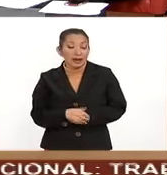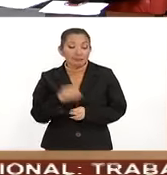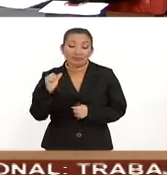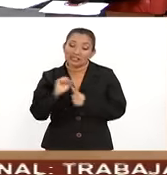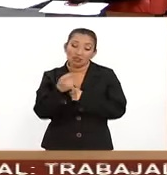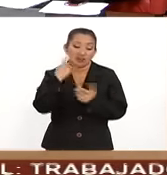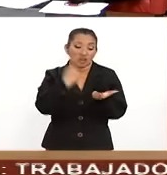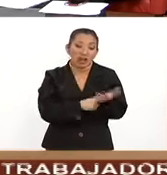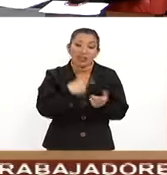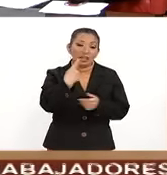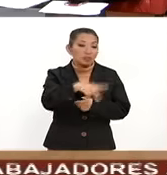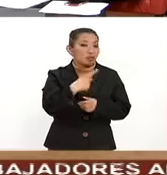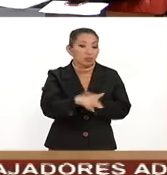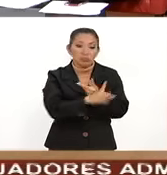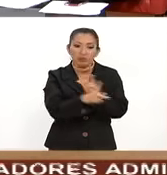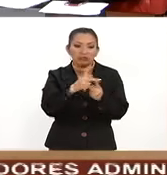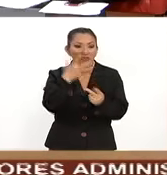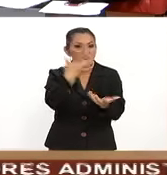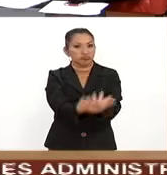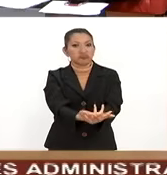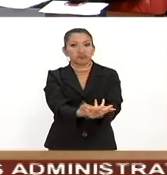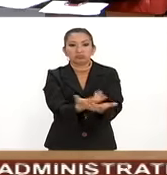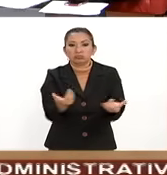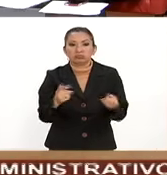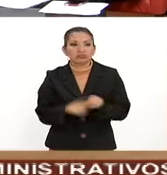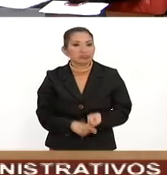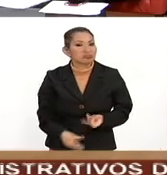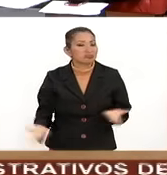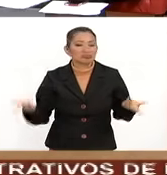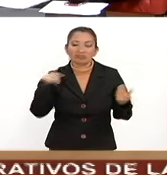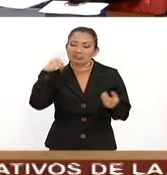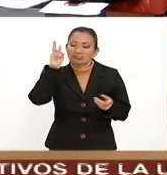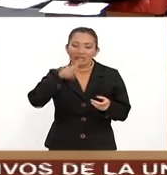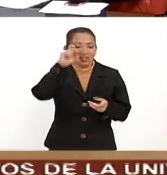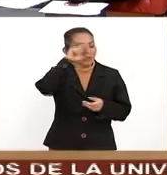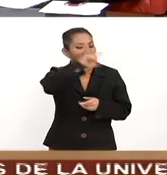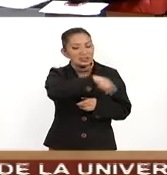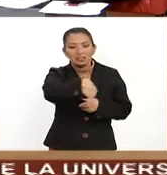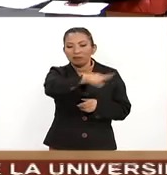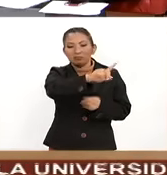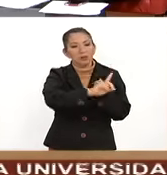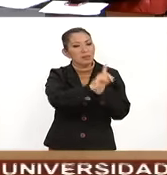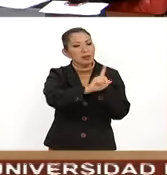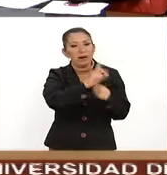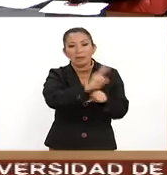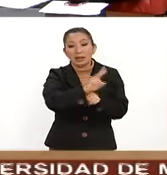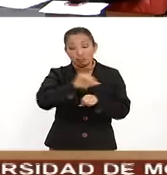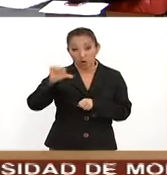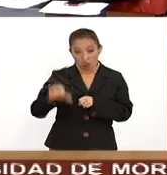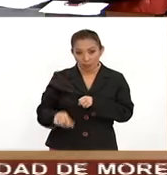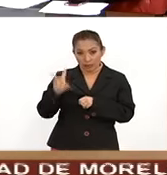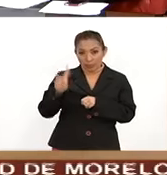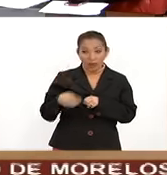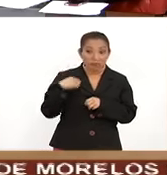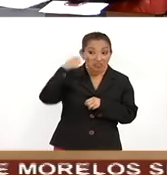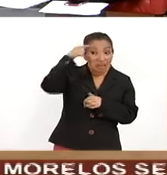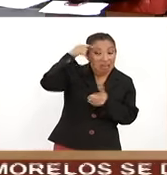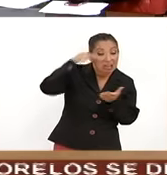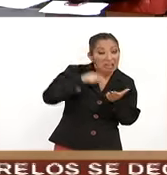situación interna, ha parado la producción. Entonces es una situación bastante compleja. Justamente el día de hoy se